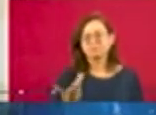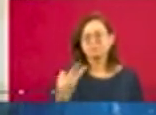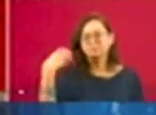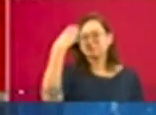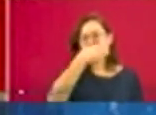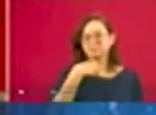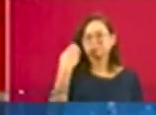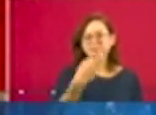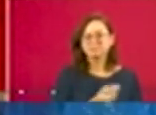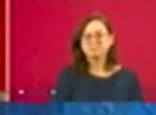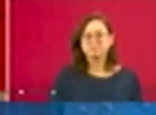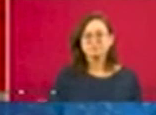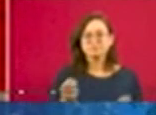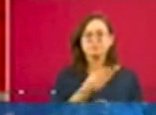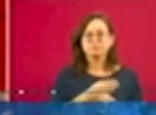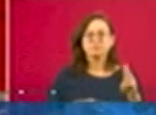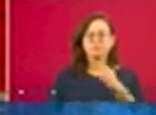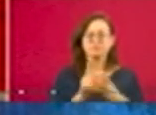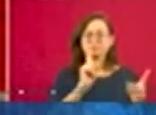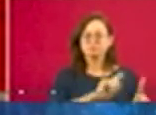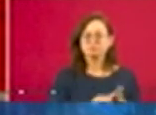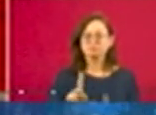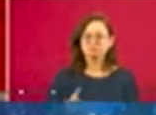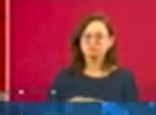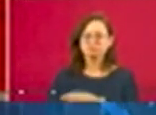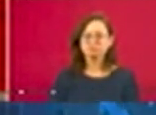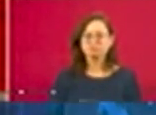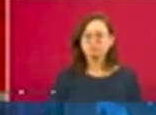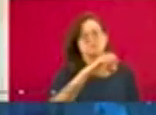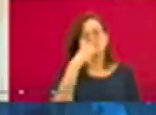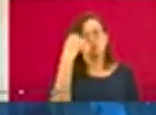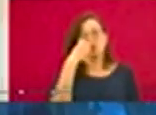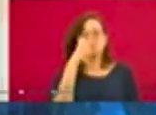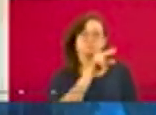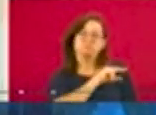salto adelante en cuanto a que nos estamos capacitando en algo que